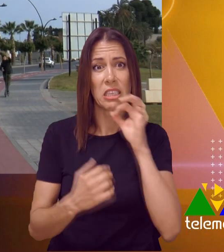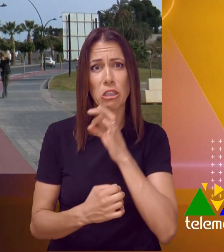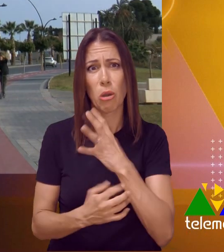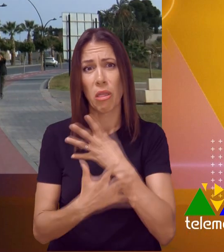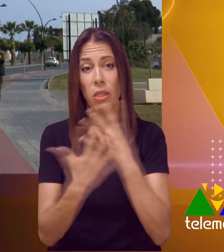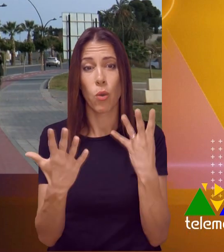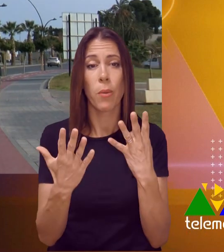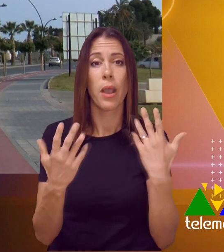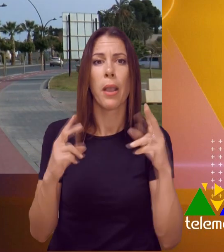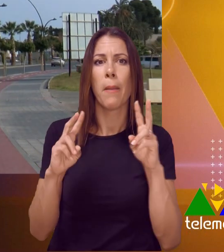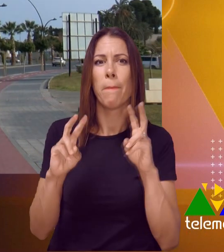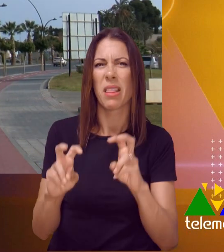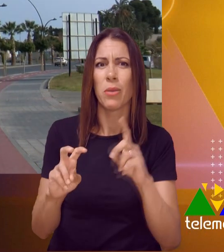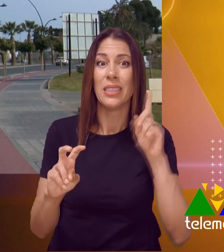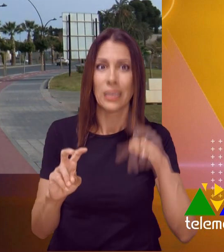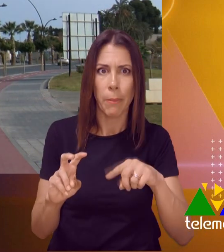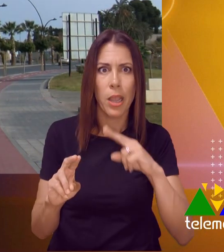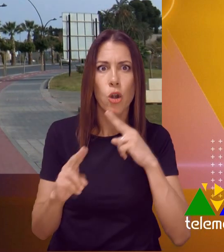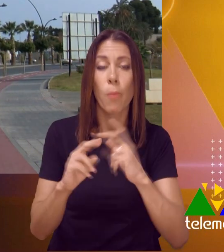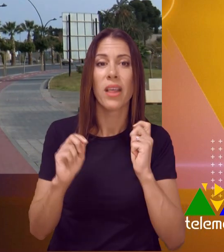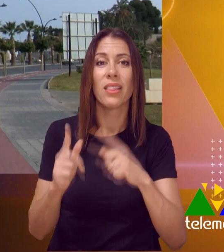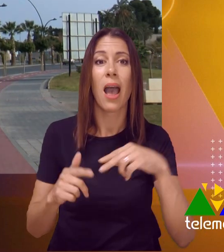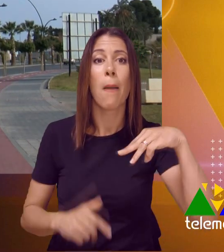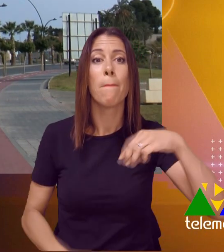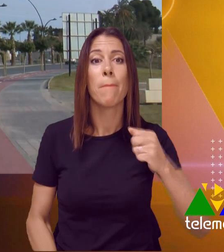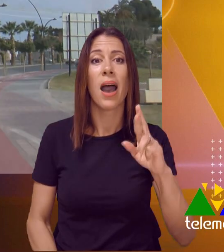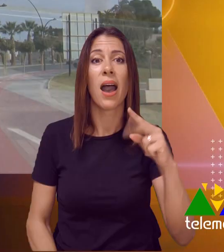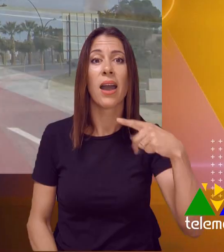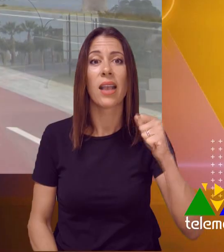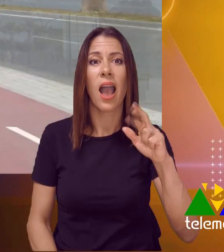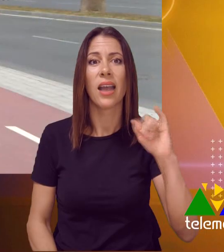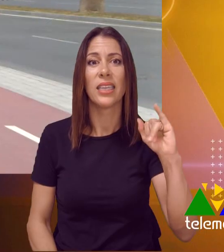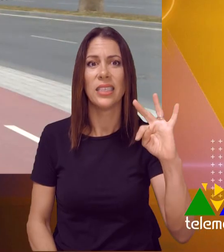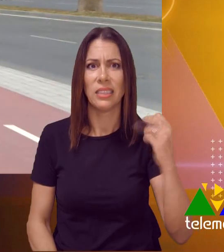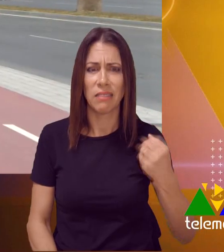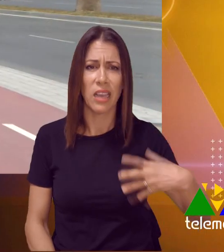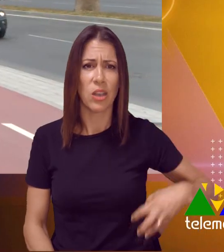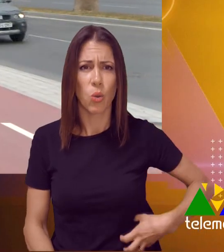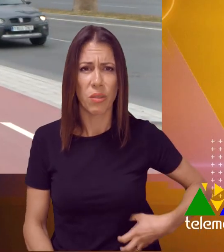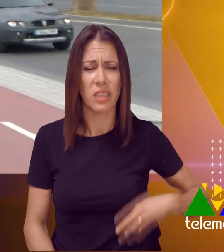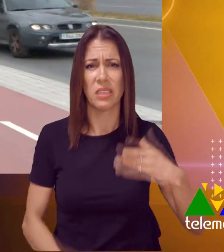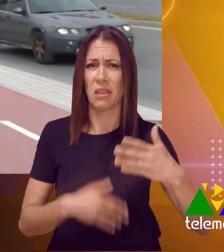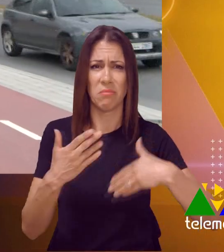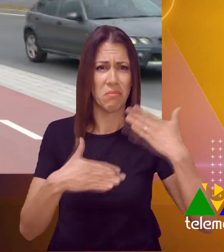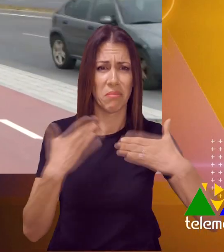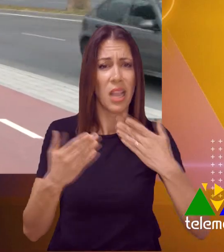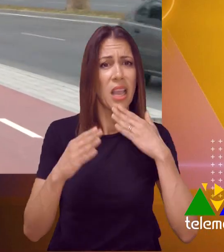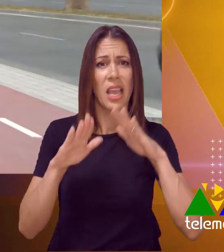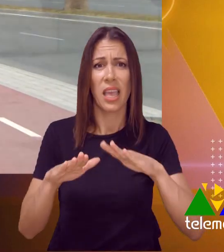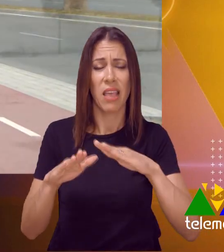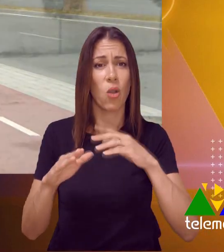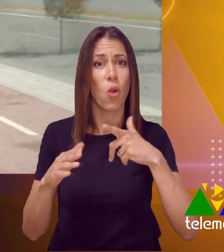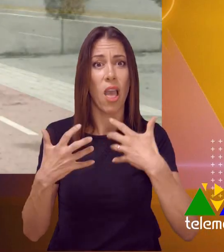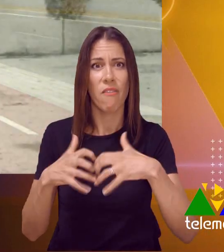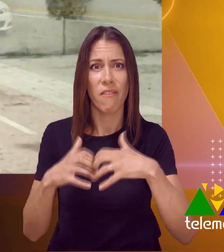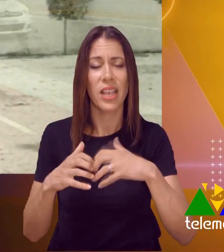se llamó Santa Margarita. Ajá. Y después la duquesa de Santoña, María Hernández, que se queda con la fábrica, le pone el nombre